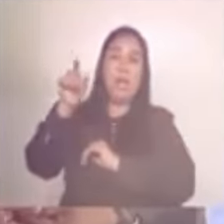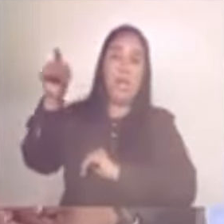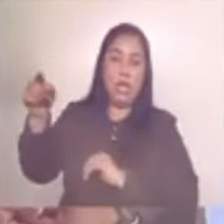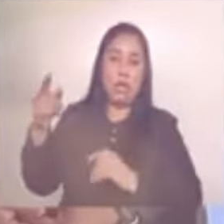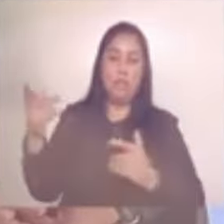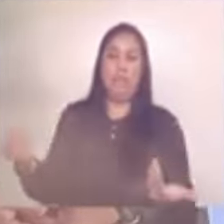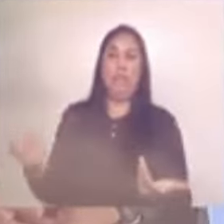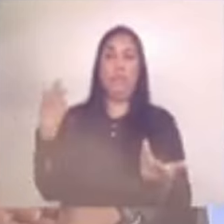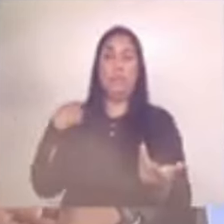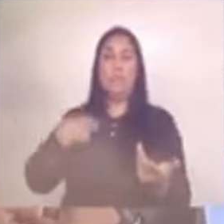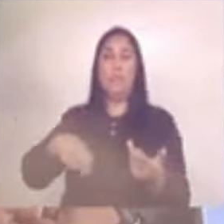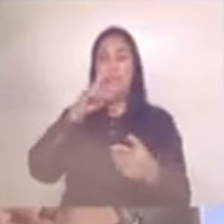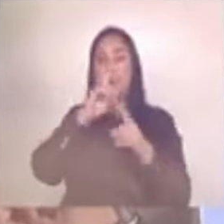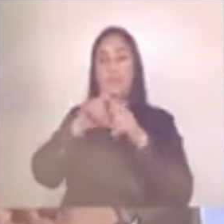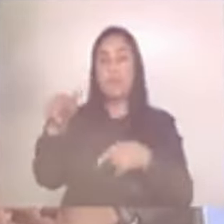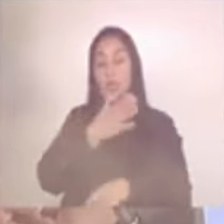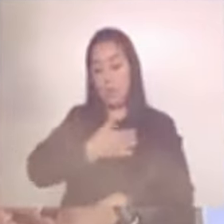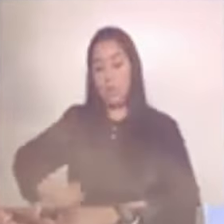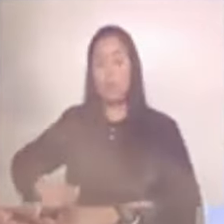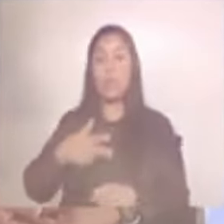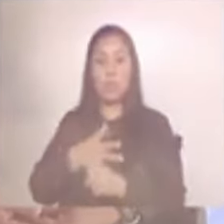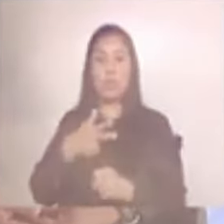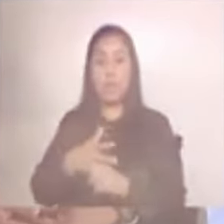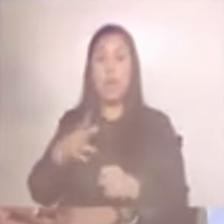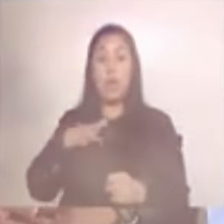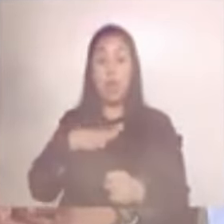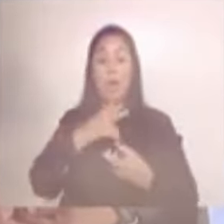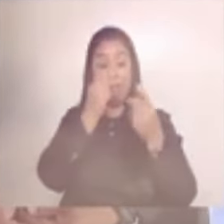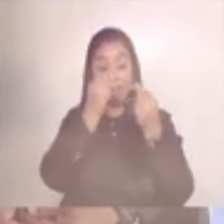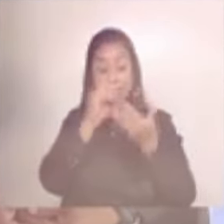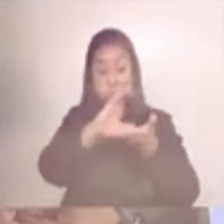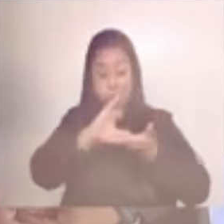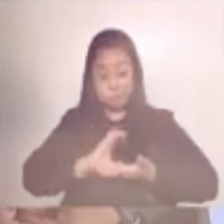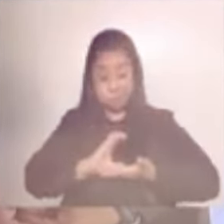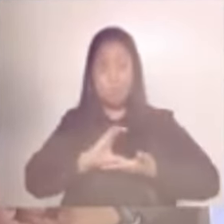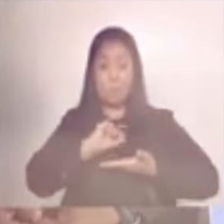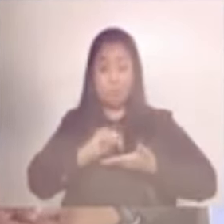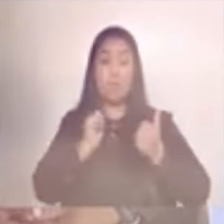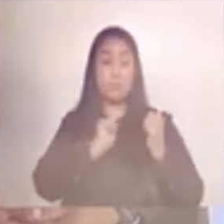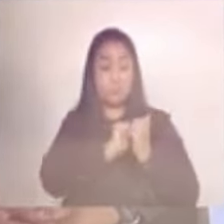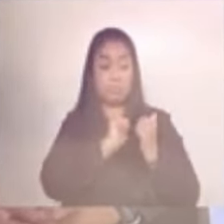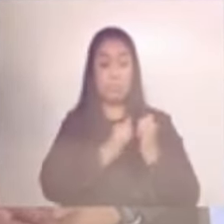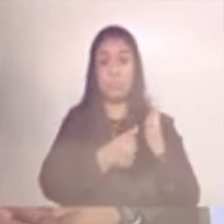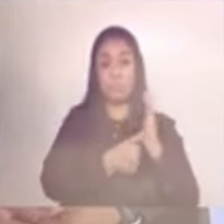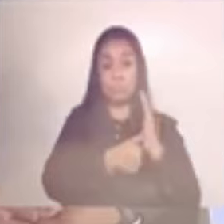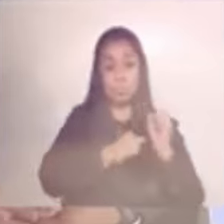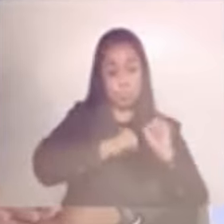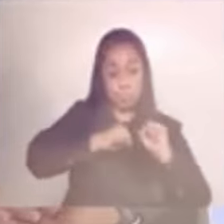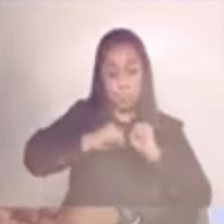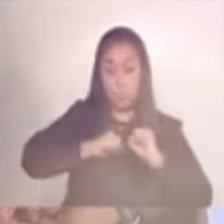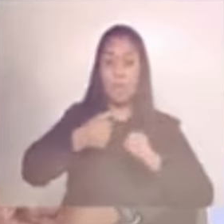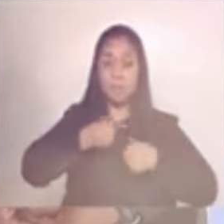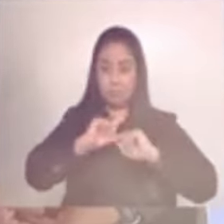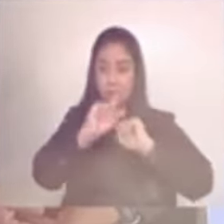creer, de todas formas el gobierno de la República, con los recursos que tenga, junto con las municipalidades, va a estar donde la gente lo